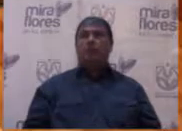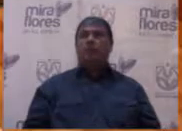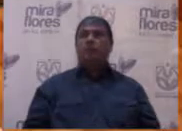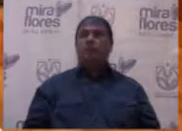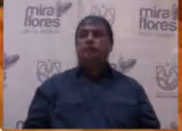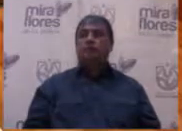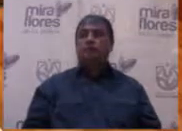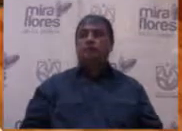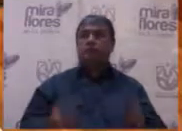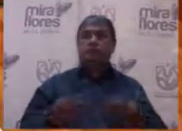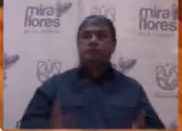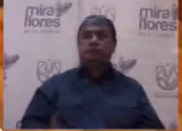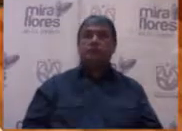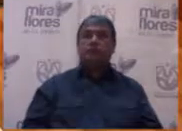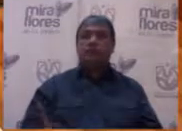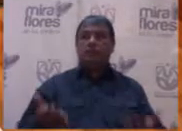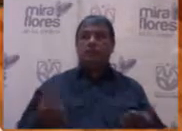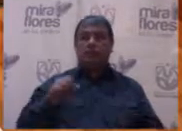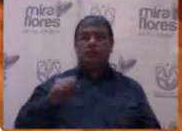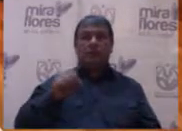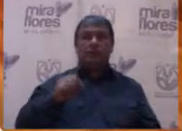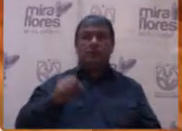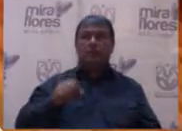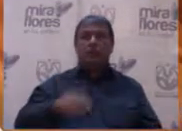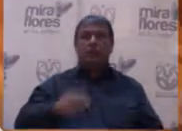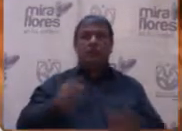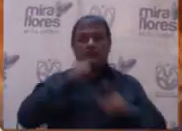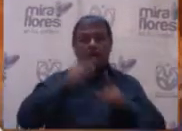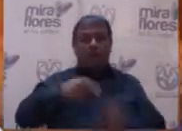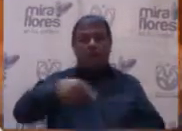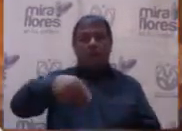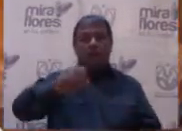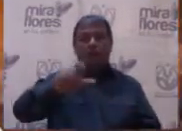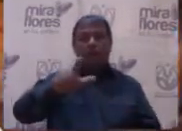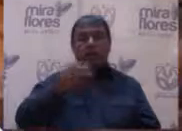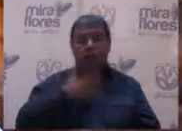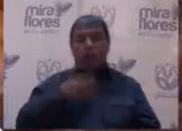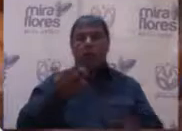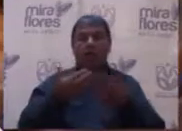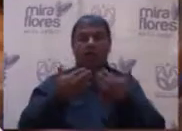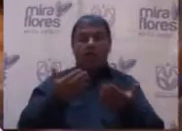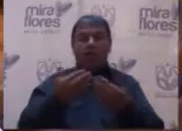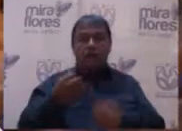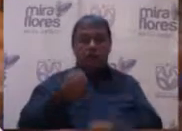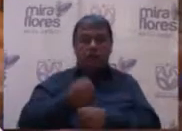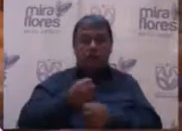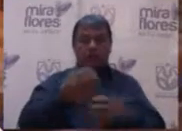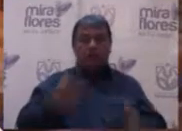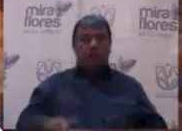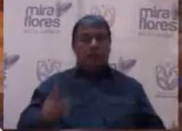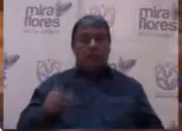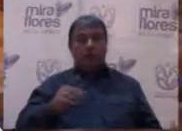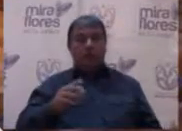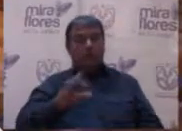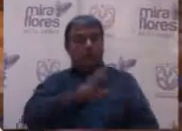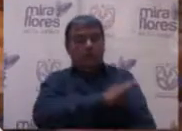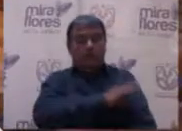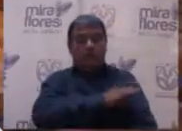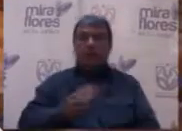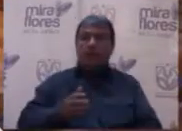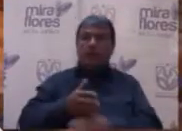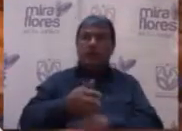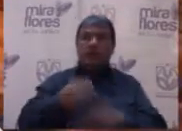¿De acuerdo? No, sí, menciono peloteo porque he hablado con los funcionarios, lamentablemente no con Fiscalización, pero sí por